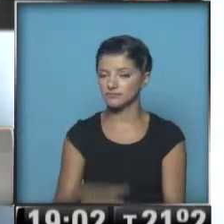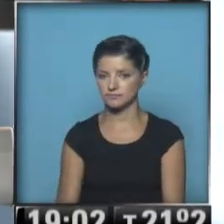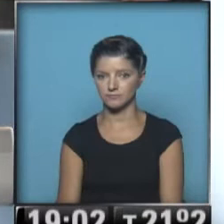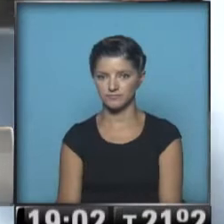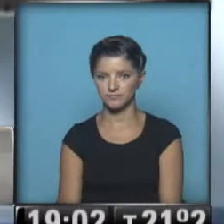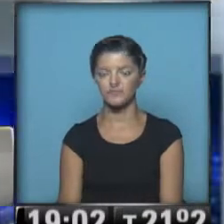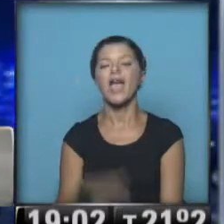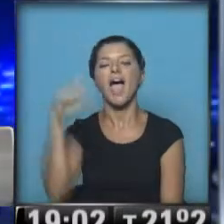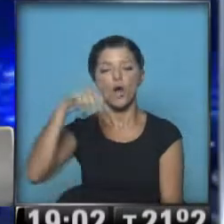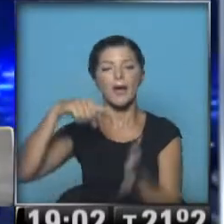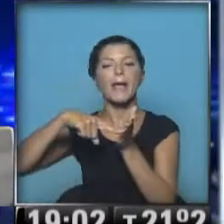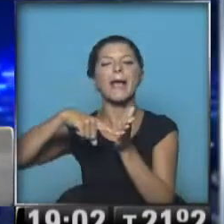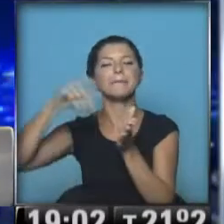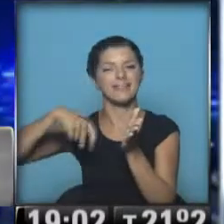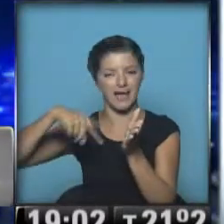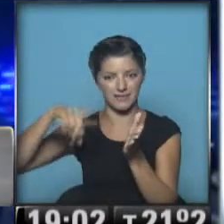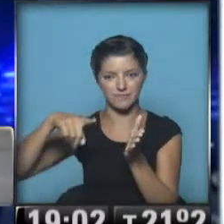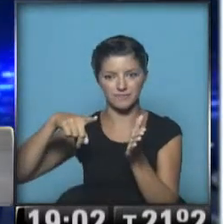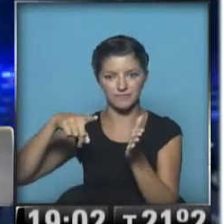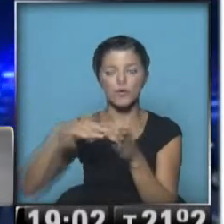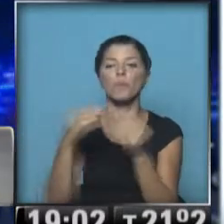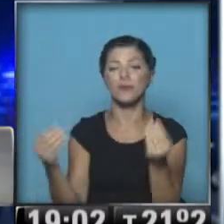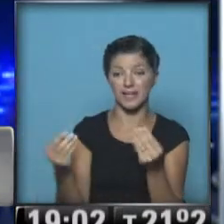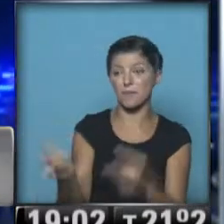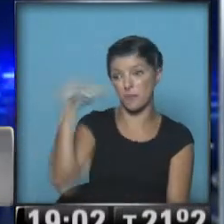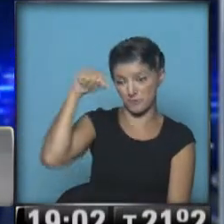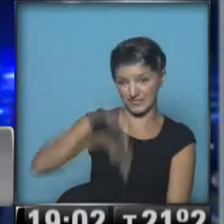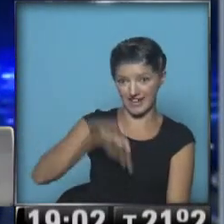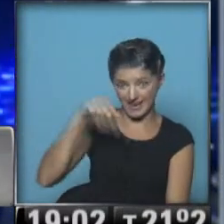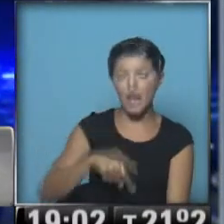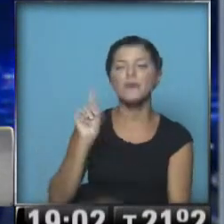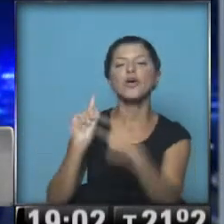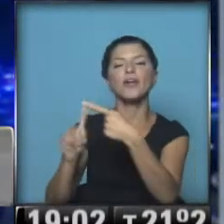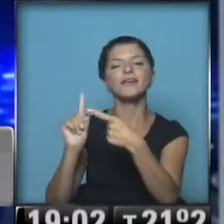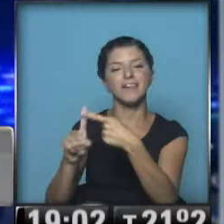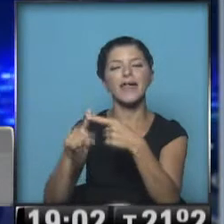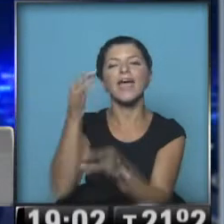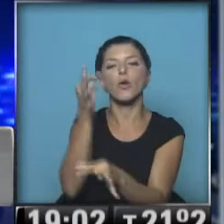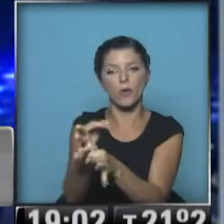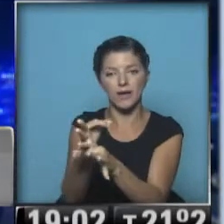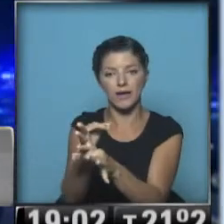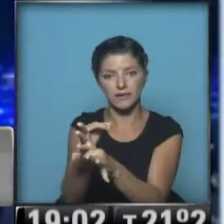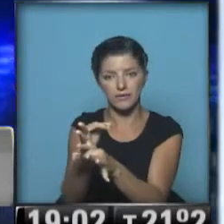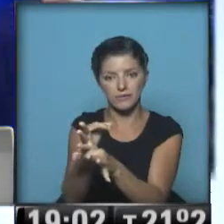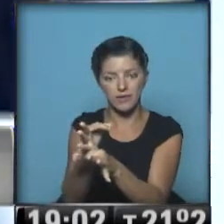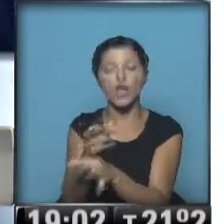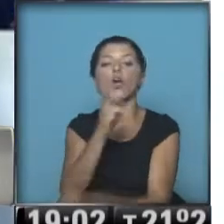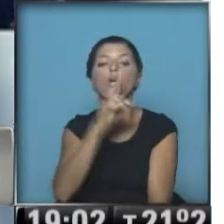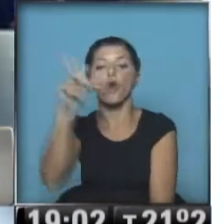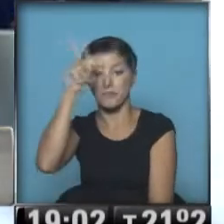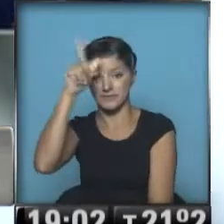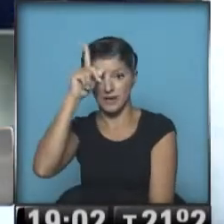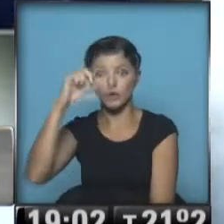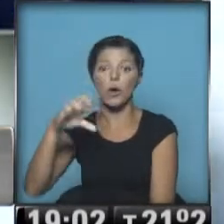vamos a Capital Federal, volvemos para acá porque vamos a conectarnos específicamente con la Escuela de Cadetes, Comisario General Juan Ángel Pirker,